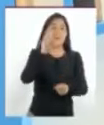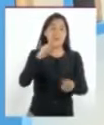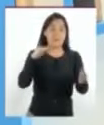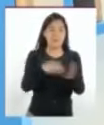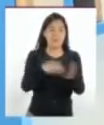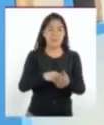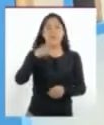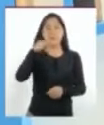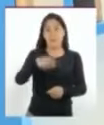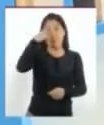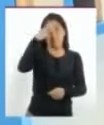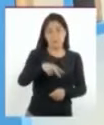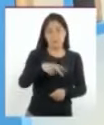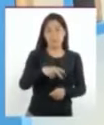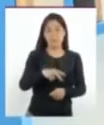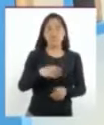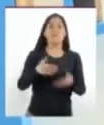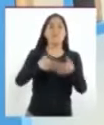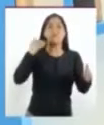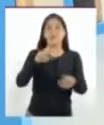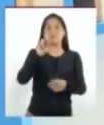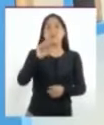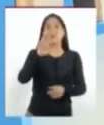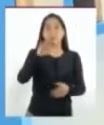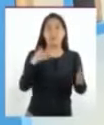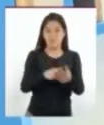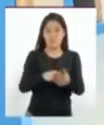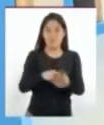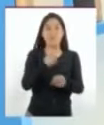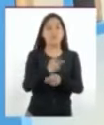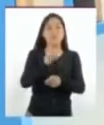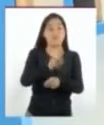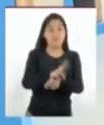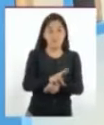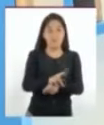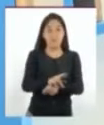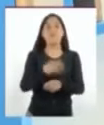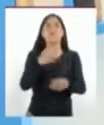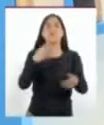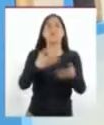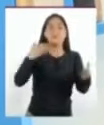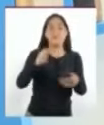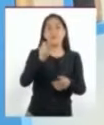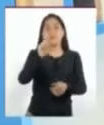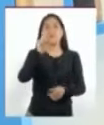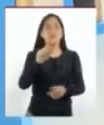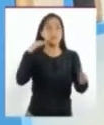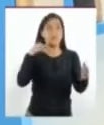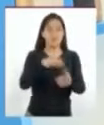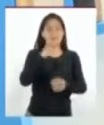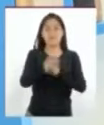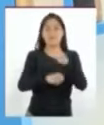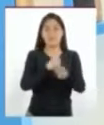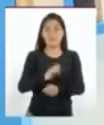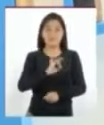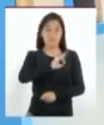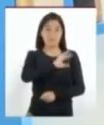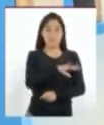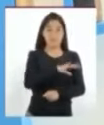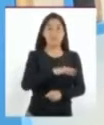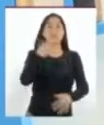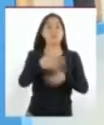en México hace 25,000 años, en Perú hace 20,000 años, en Chile hace 15,000